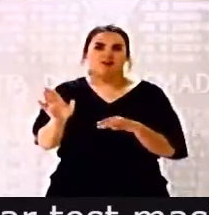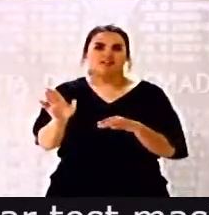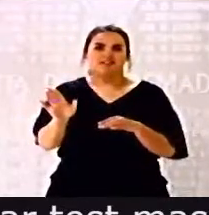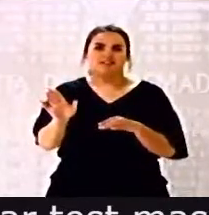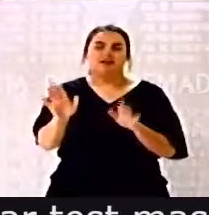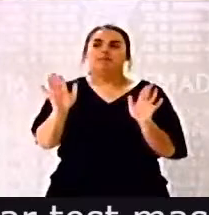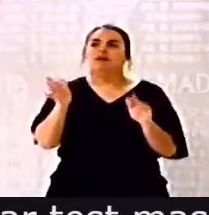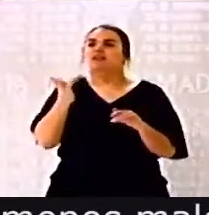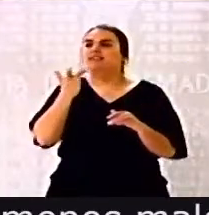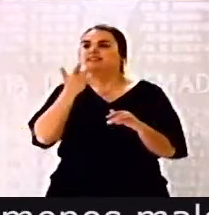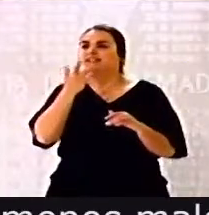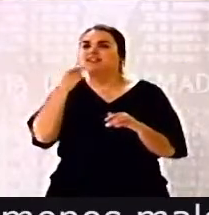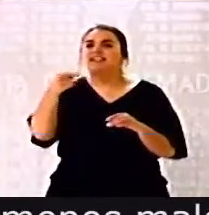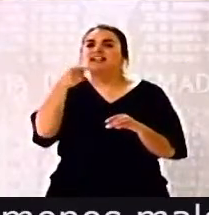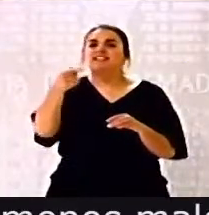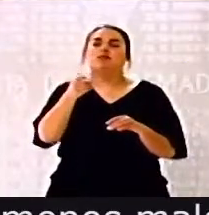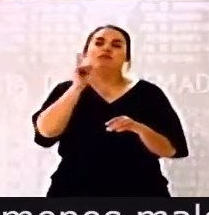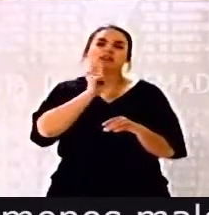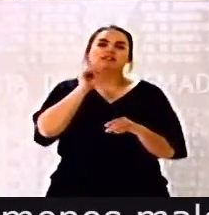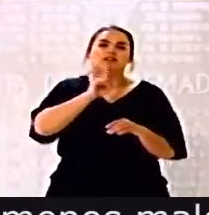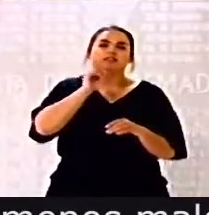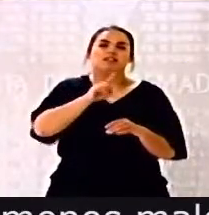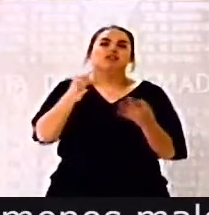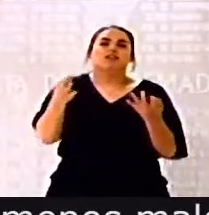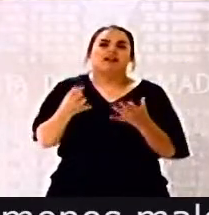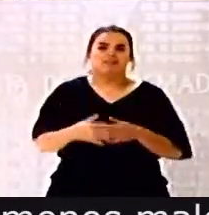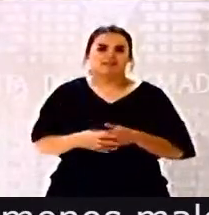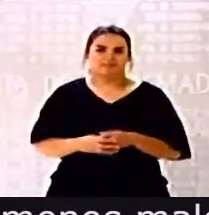Pero ¿y si nos salen falsos negativos?